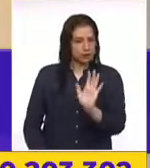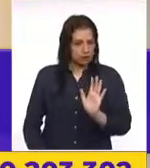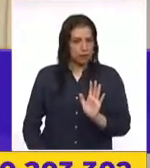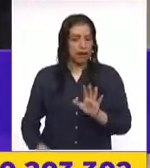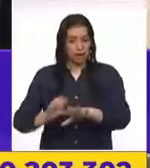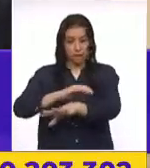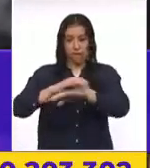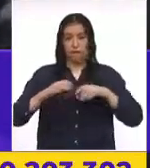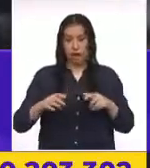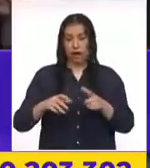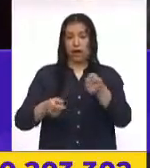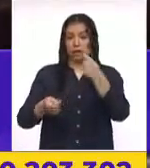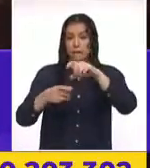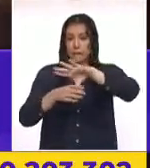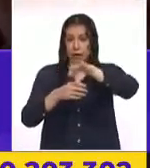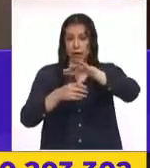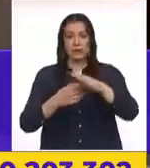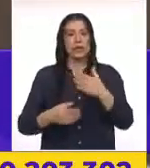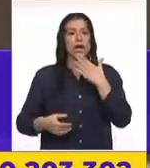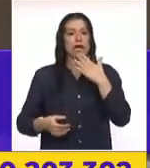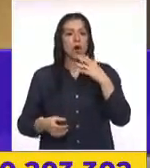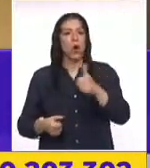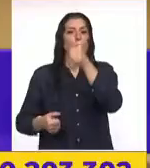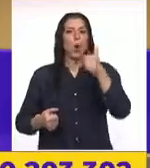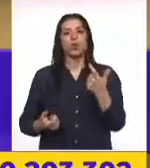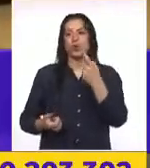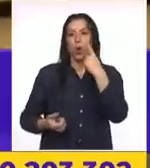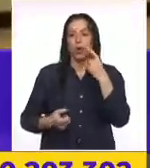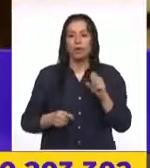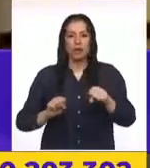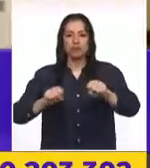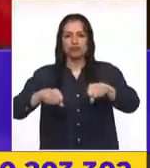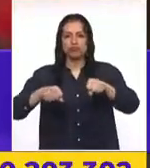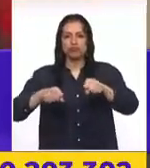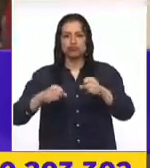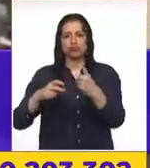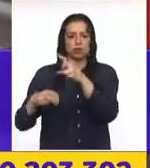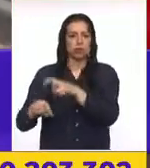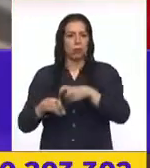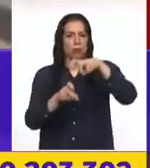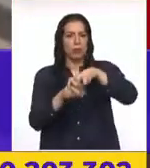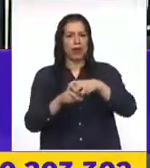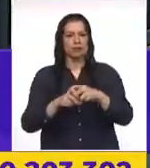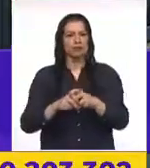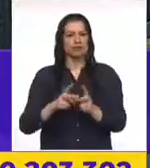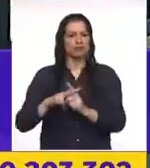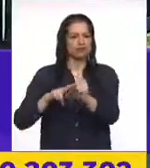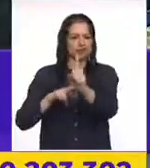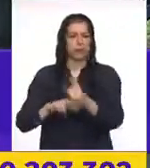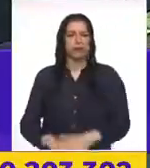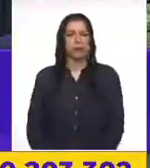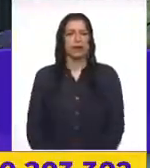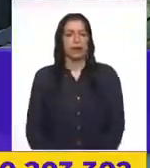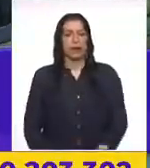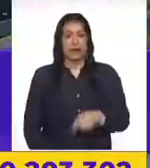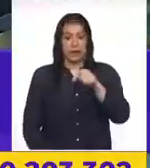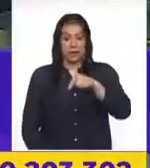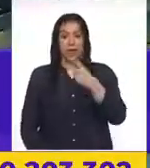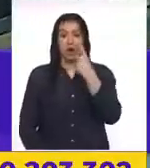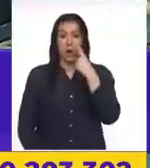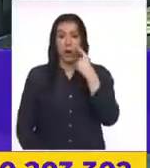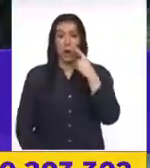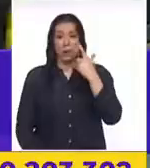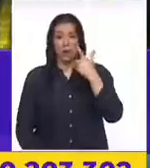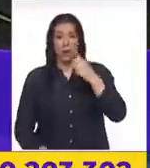Afuera del centro comercial lo esperaba su cómplice para escapar con el botín. El delincuente sale por esta